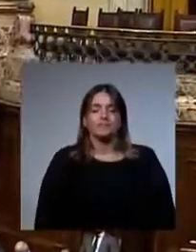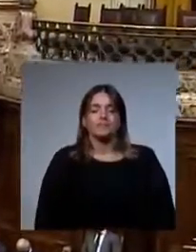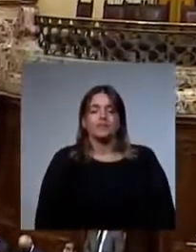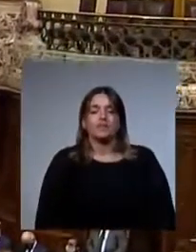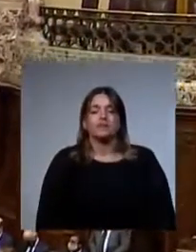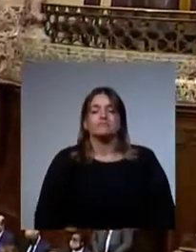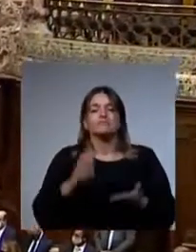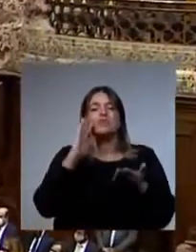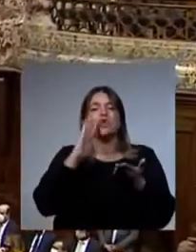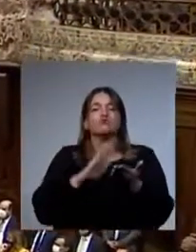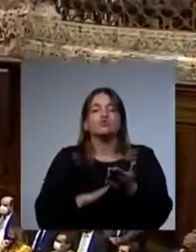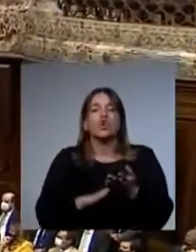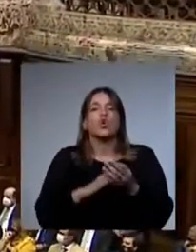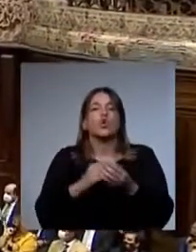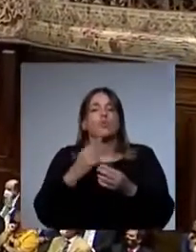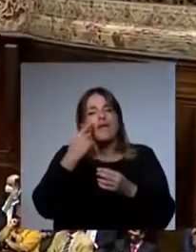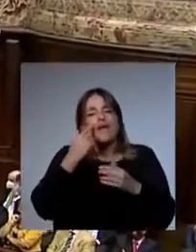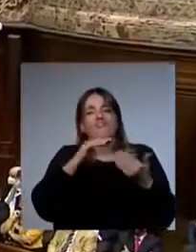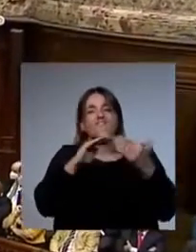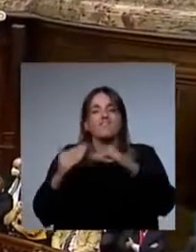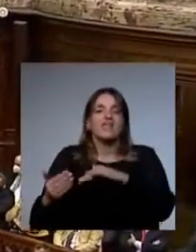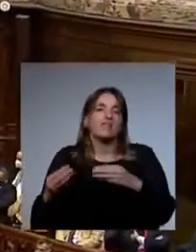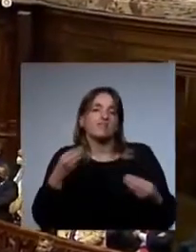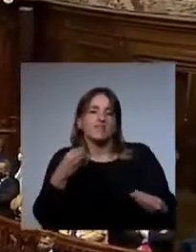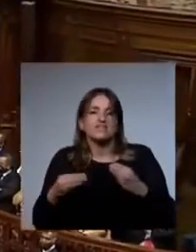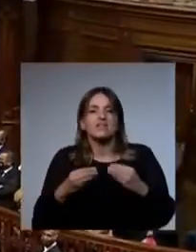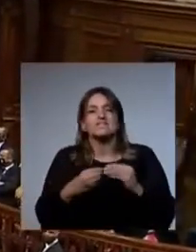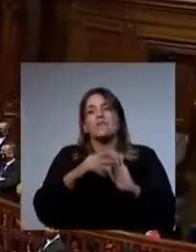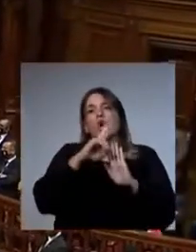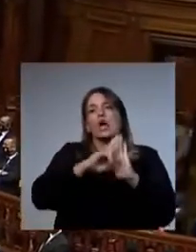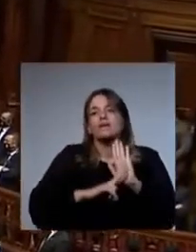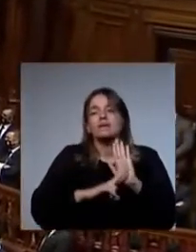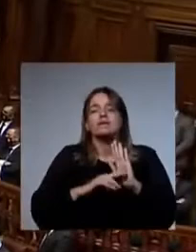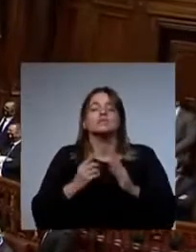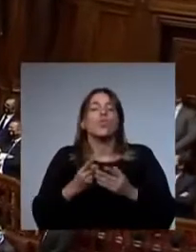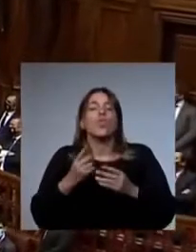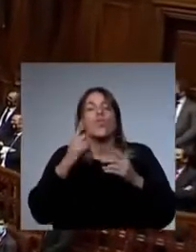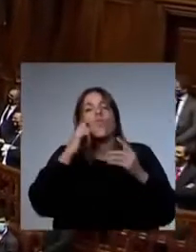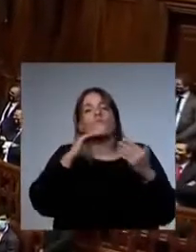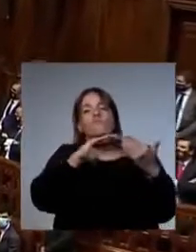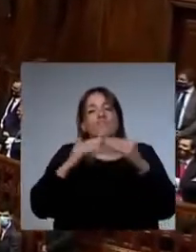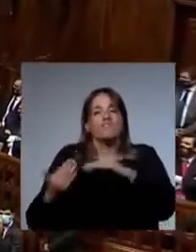En materia de vivienda, flexibilizamos la reglamentación de la vivienda promovida,